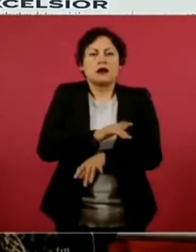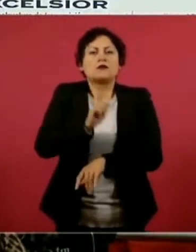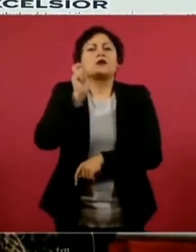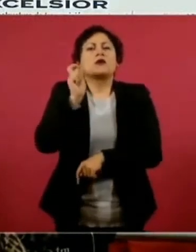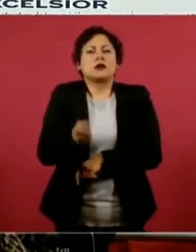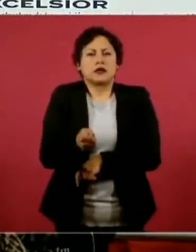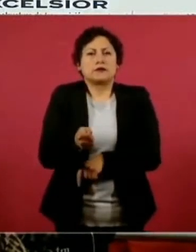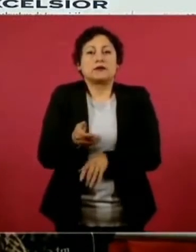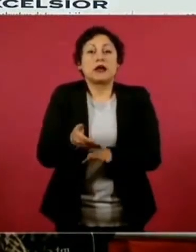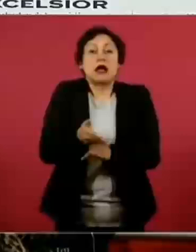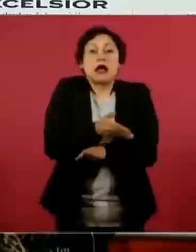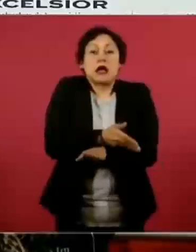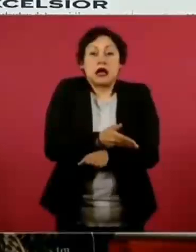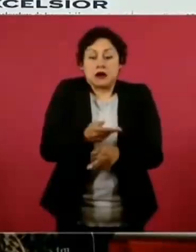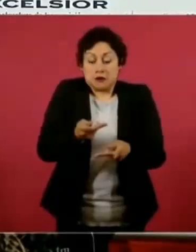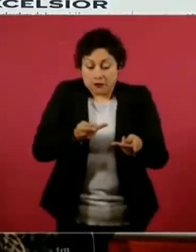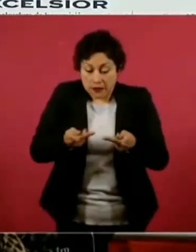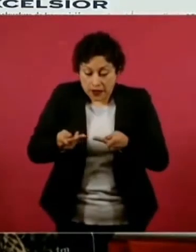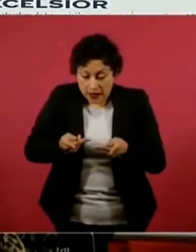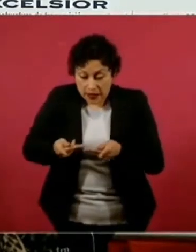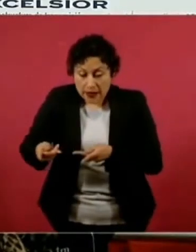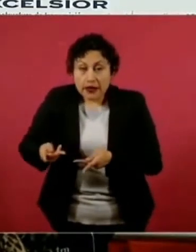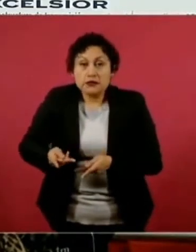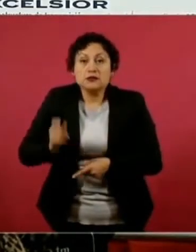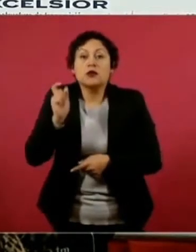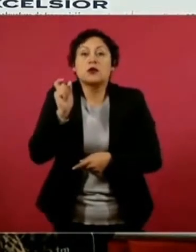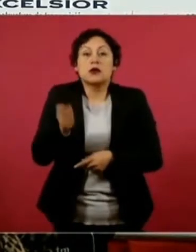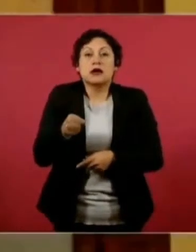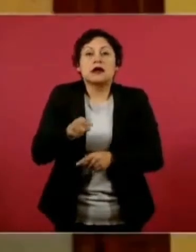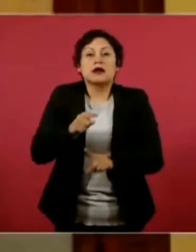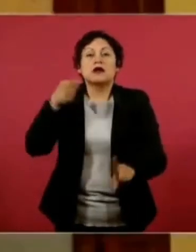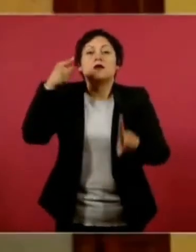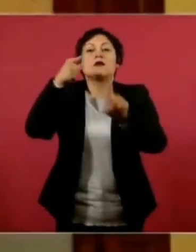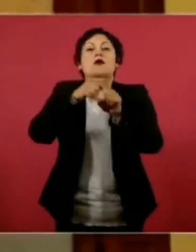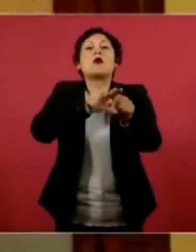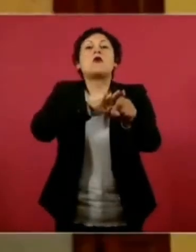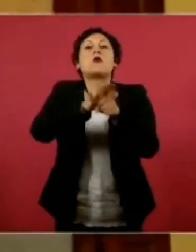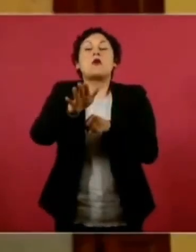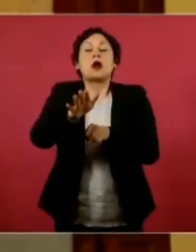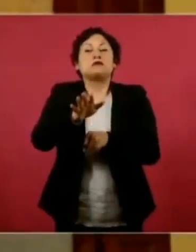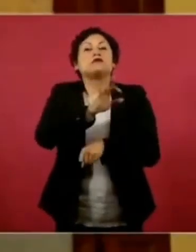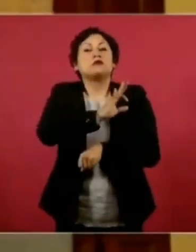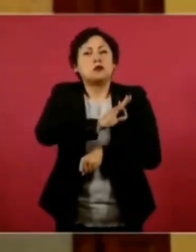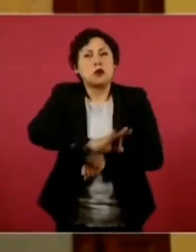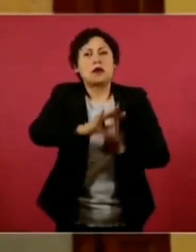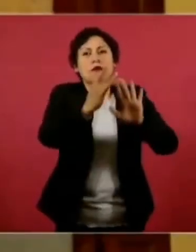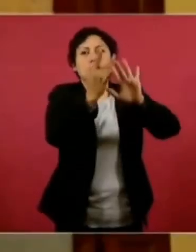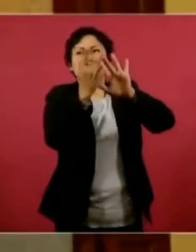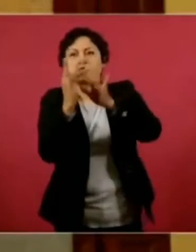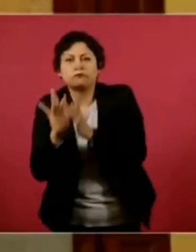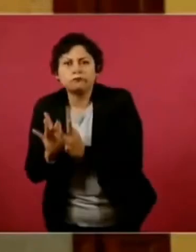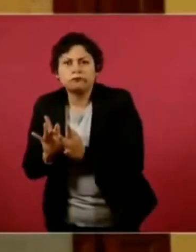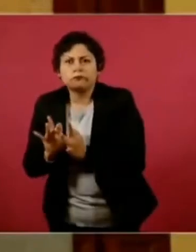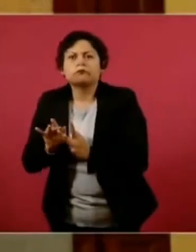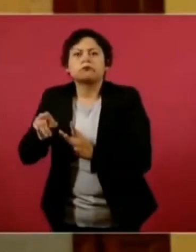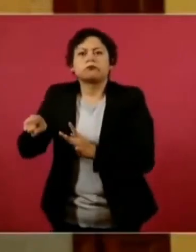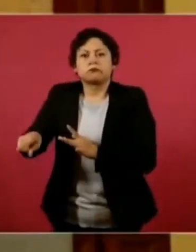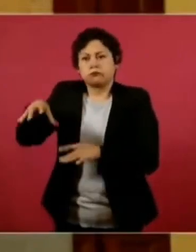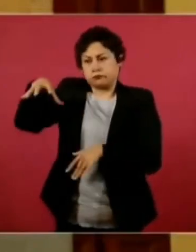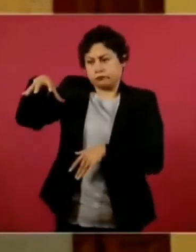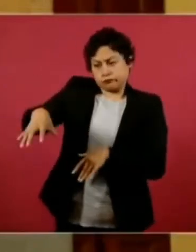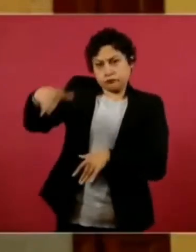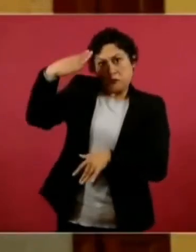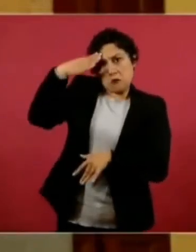se garantiza es que tengamos una red confiable que permita llegar a los principales centros de consumo, sea a los hogares,